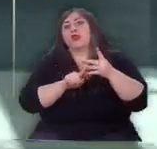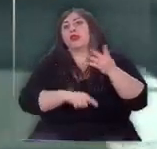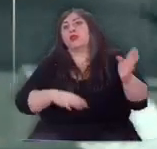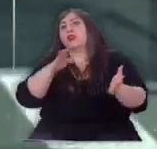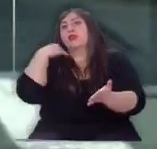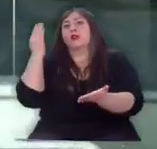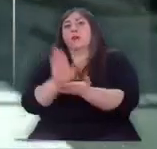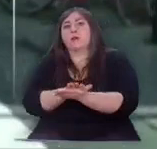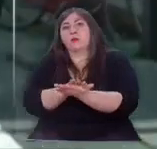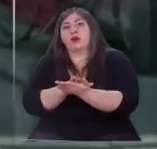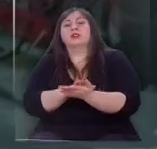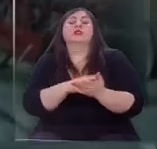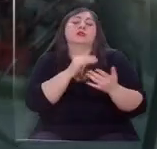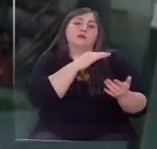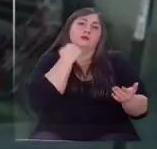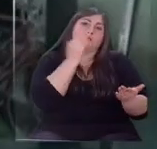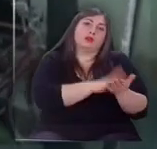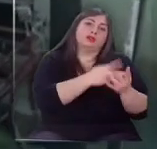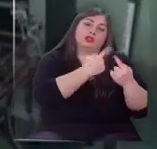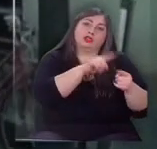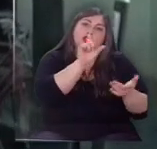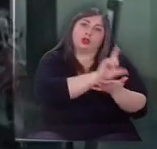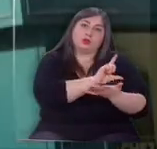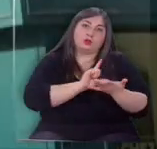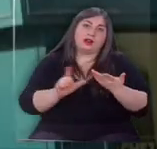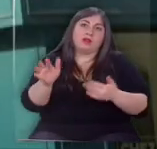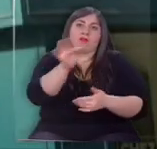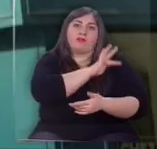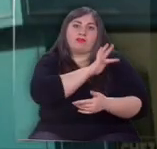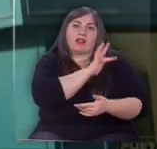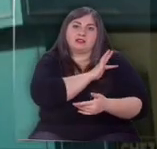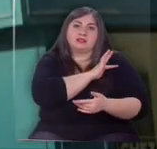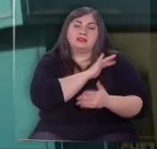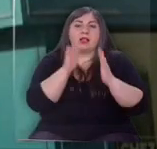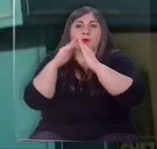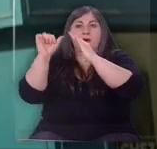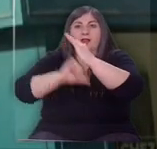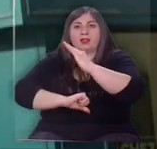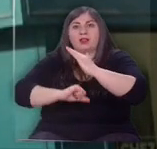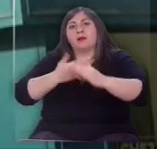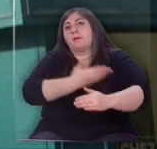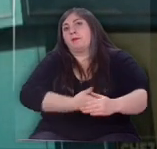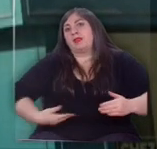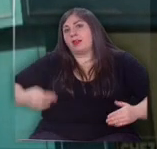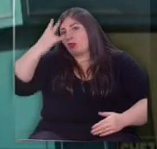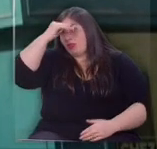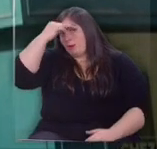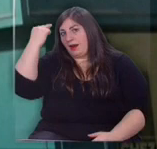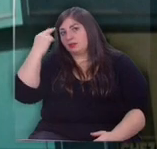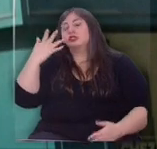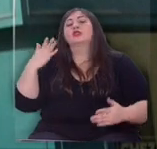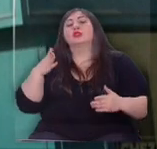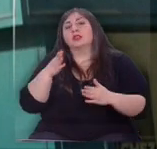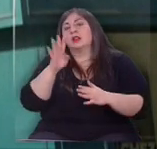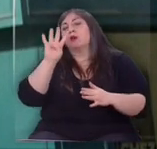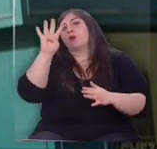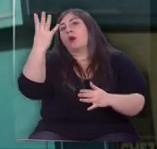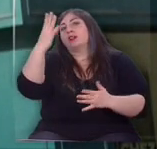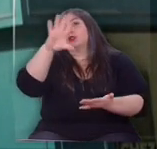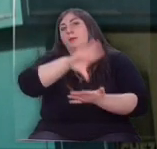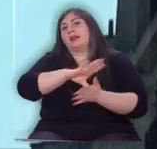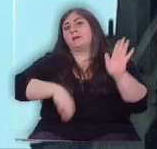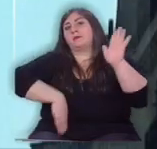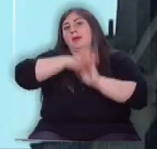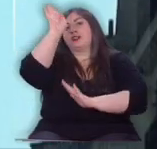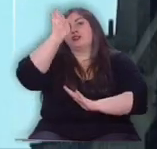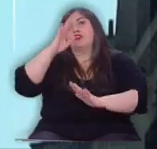fallecidos en hospitales y los muertos en otros lugares. Francia ha estado en cuarentena desde mediados de marzo y es el cuarto país con la mayor